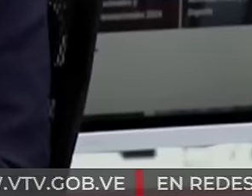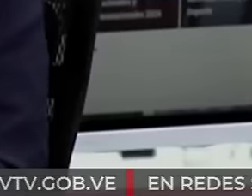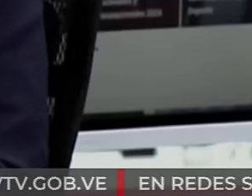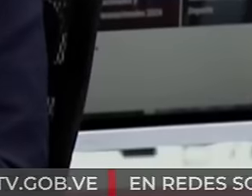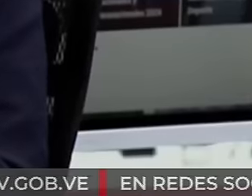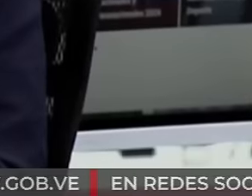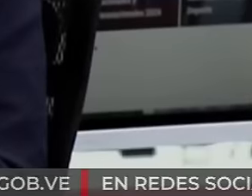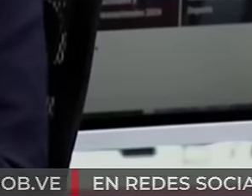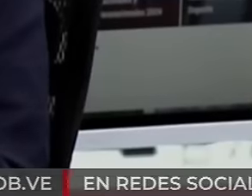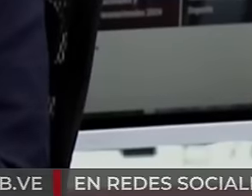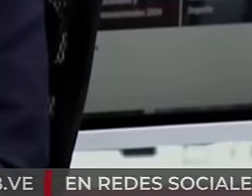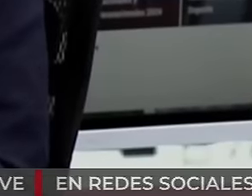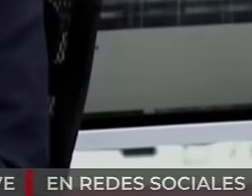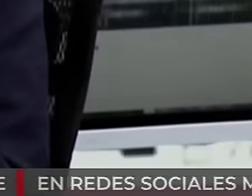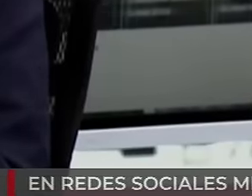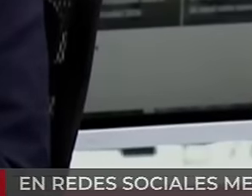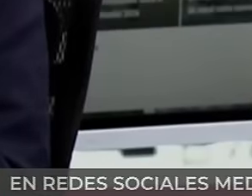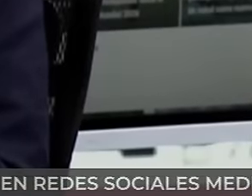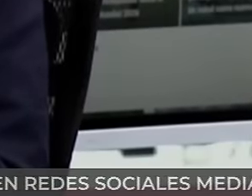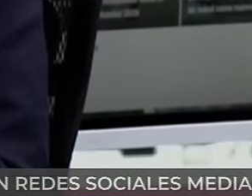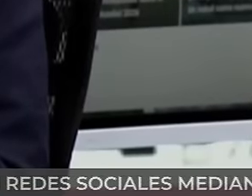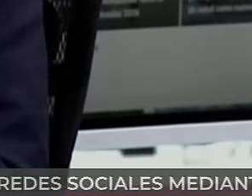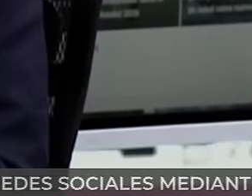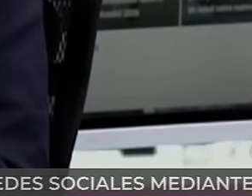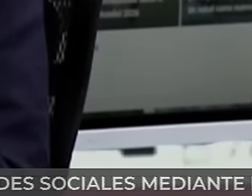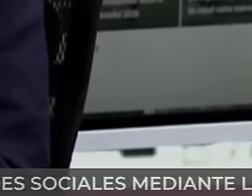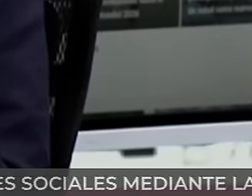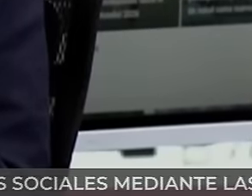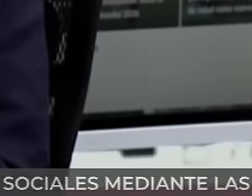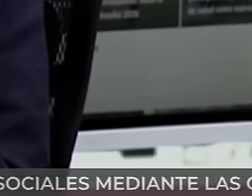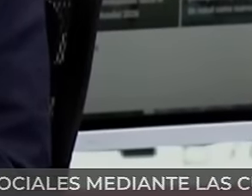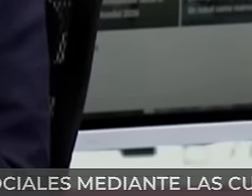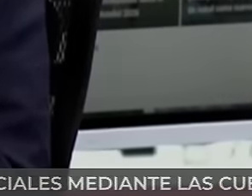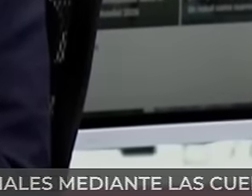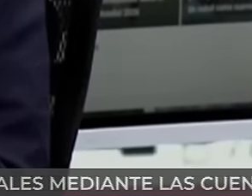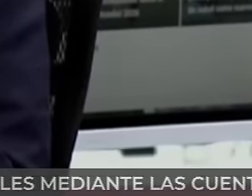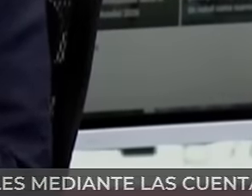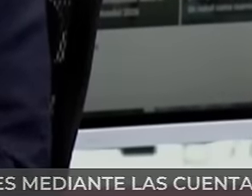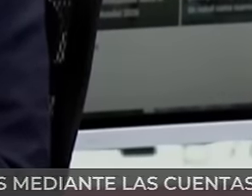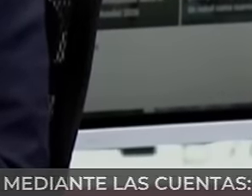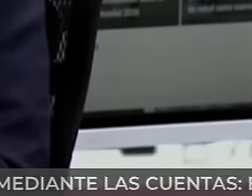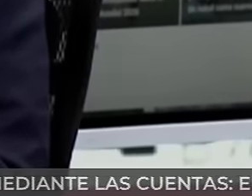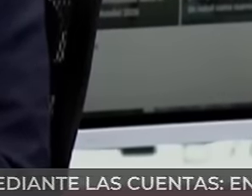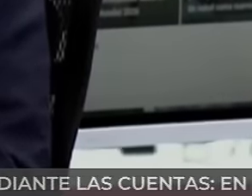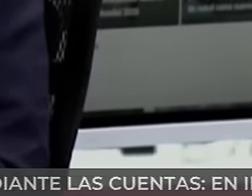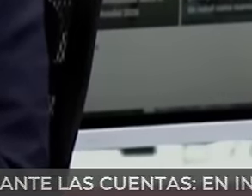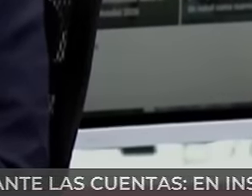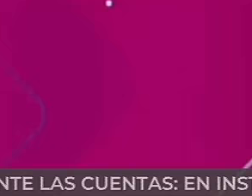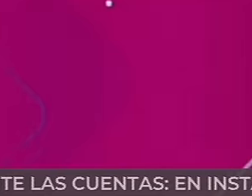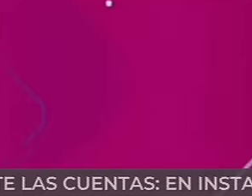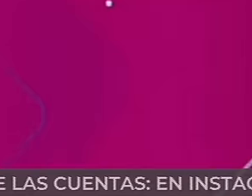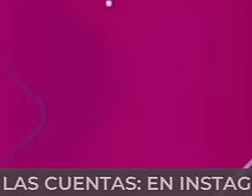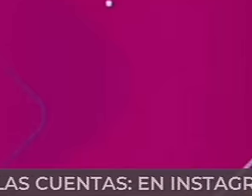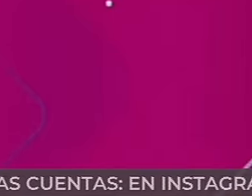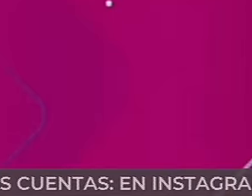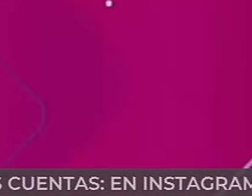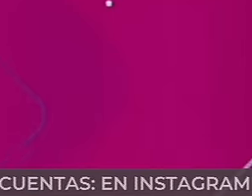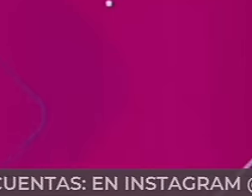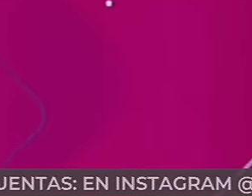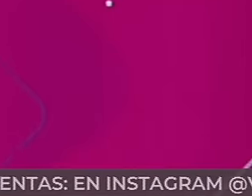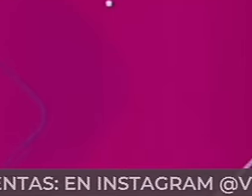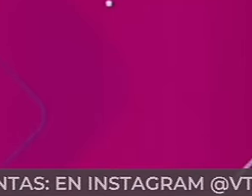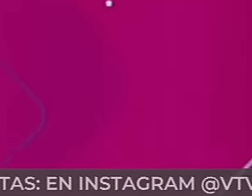que hice fue tomado por la Asamblea Nacional y se ha instalado una poderosa mesa de diálogo